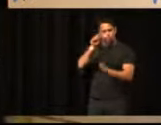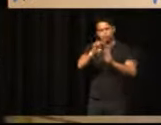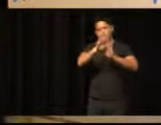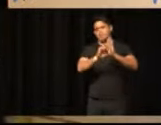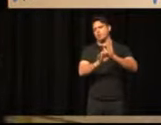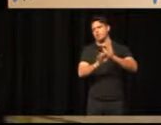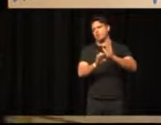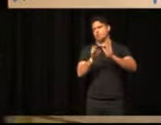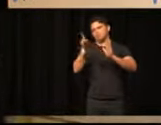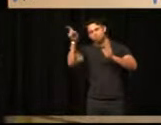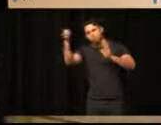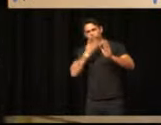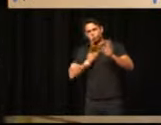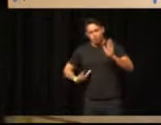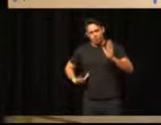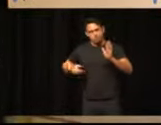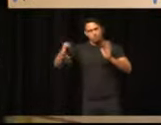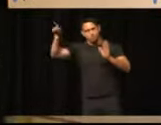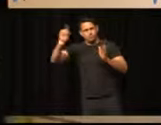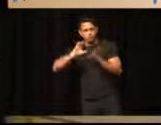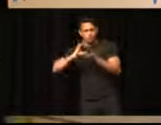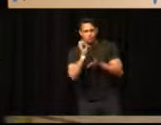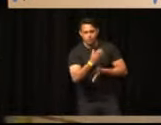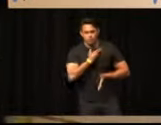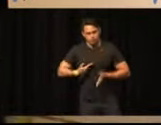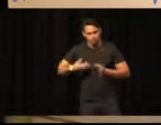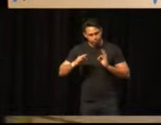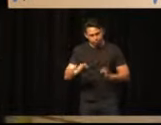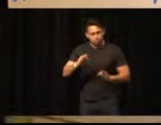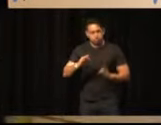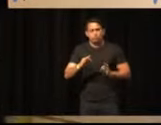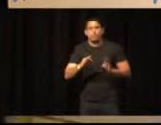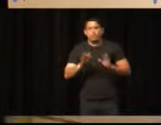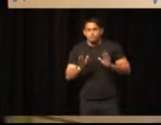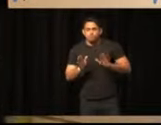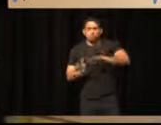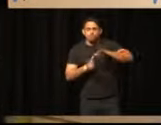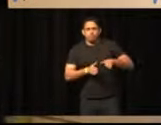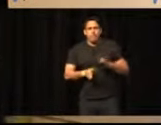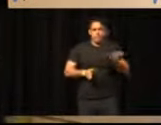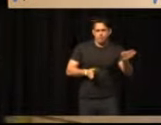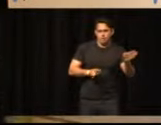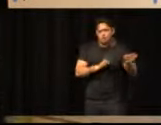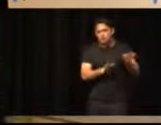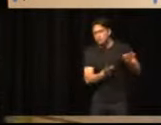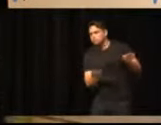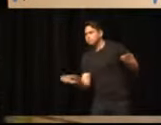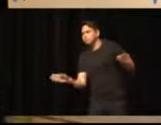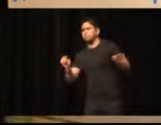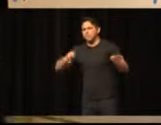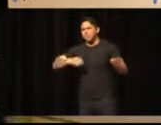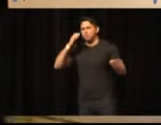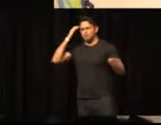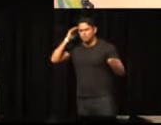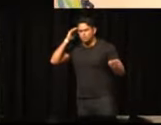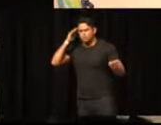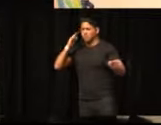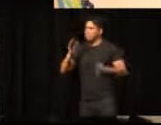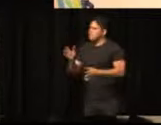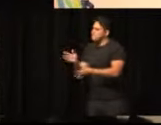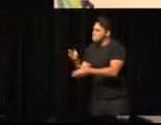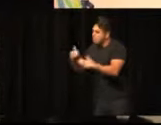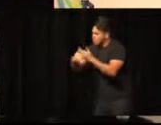recurso público federal, vía presupuesto federal. Pero nosotros entendemos que se necesita un